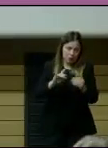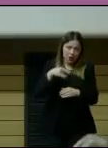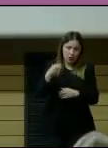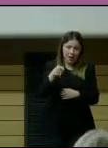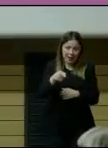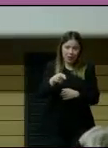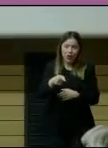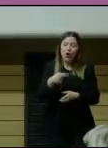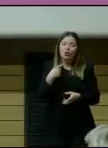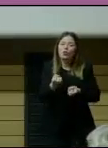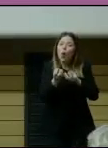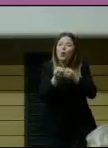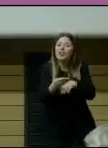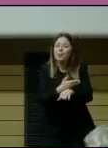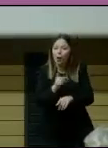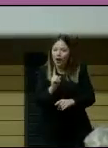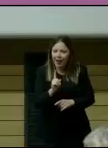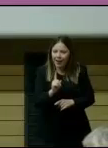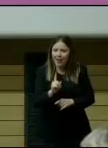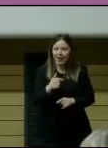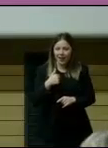es un spoiler. Eso otro año os lo voy a contar.